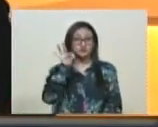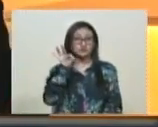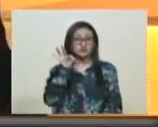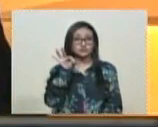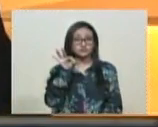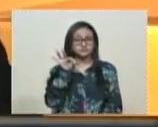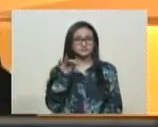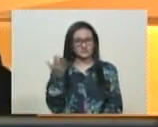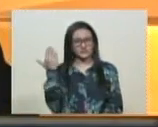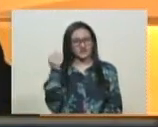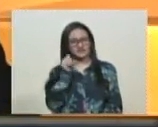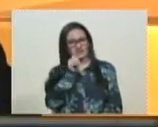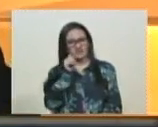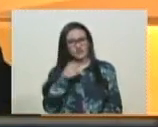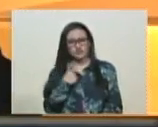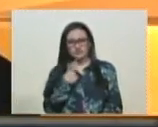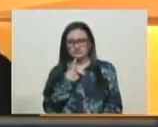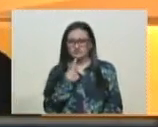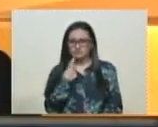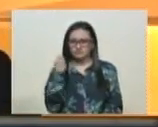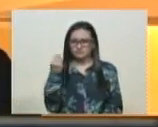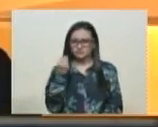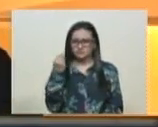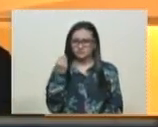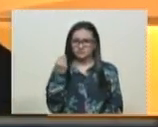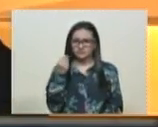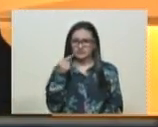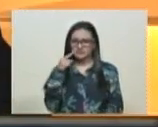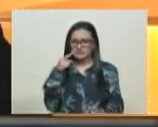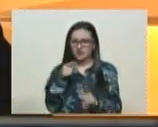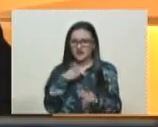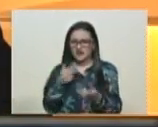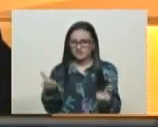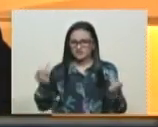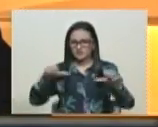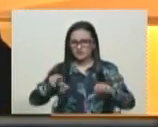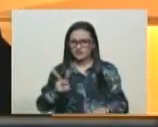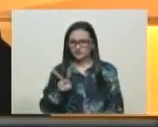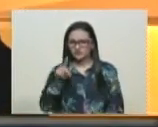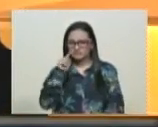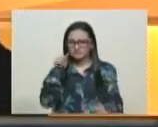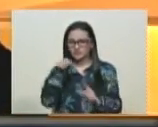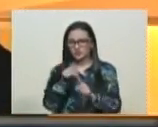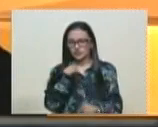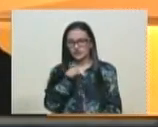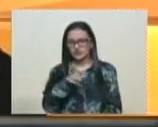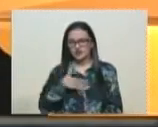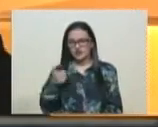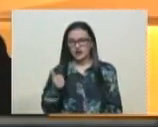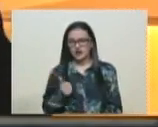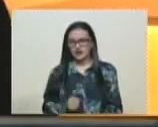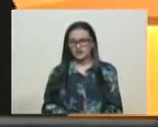tan importante evento, como un objetivo imperial a destruir. Porque es el mal ejemplo para